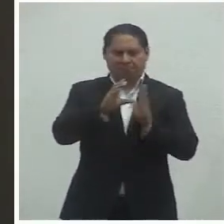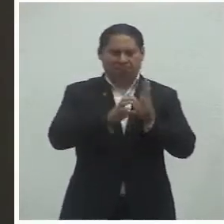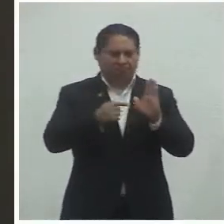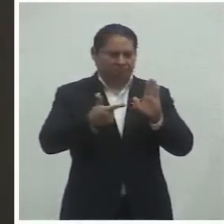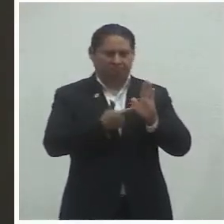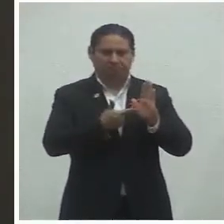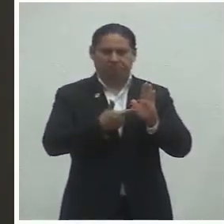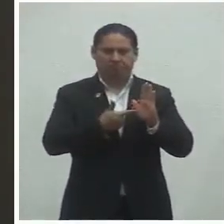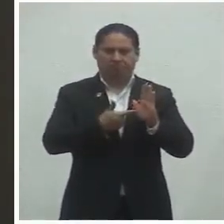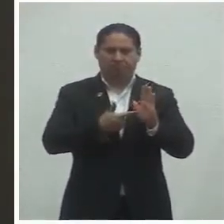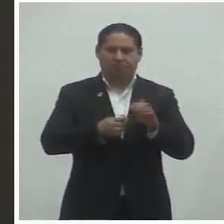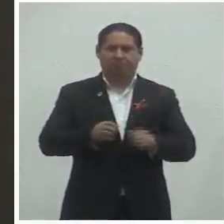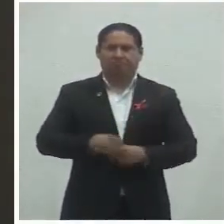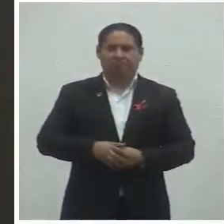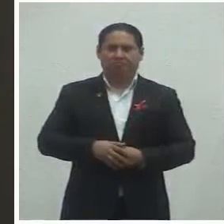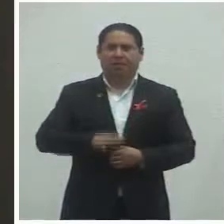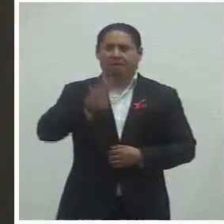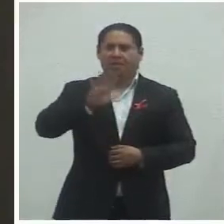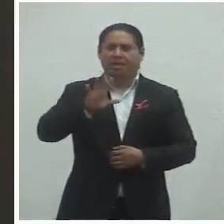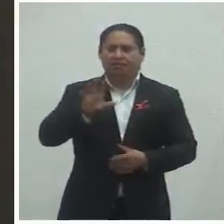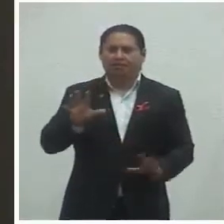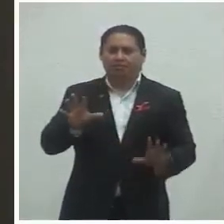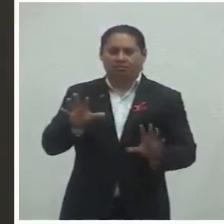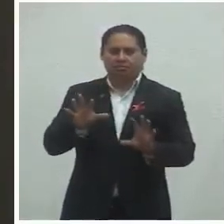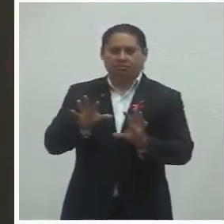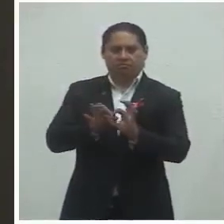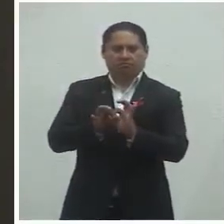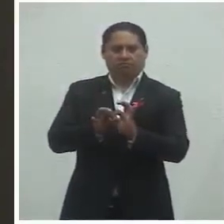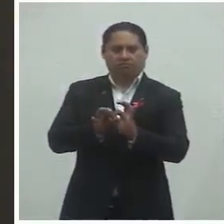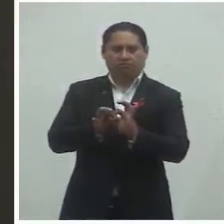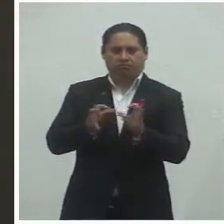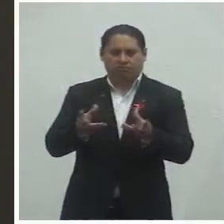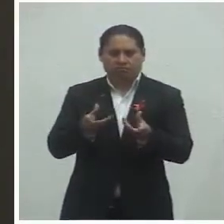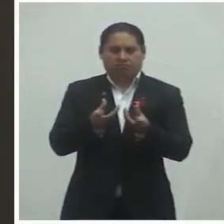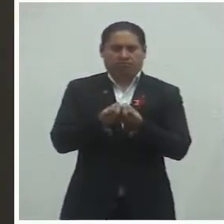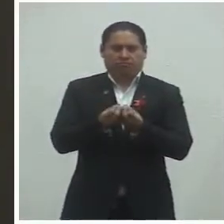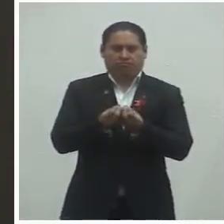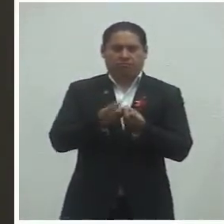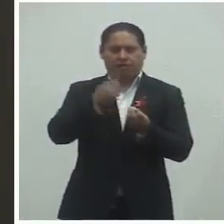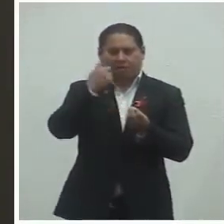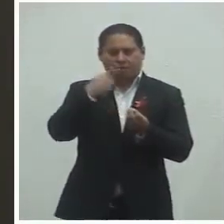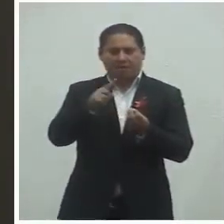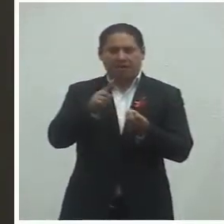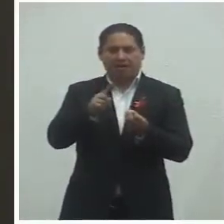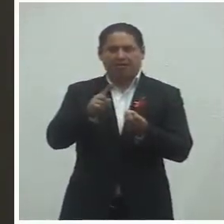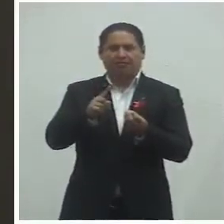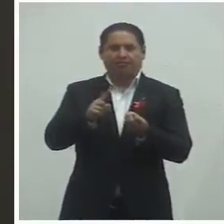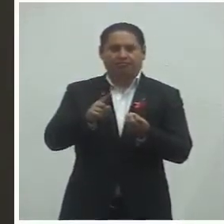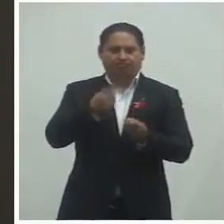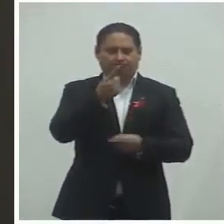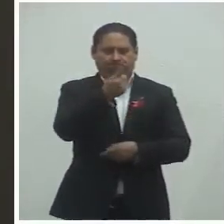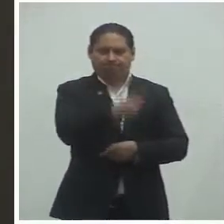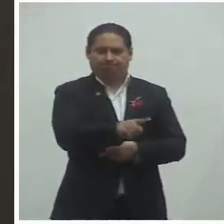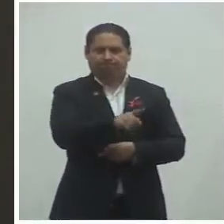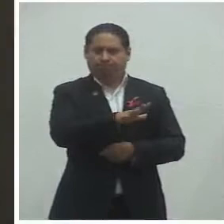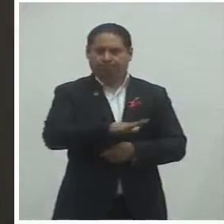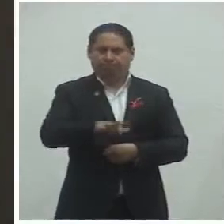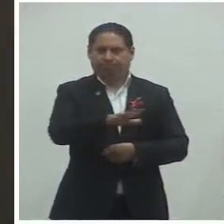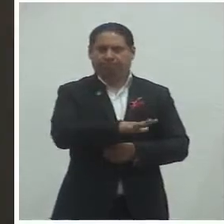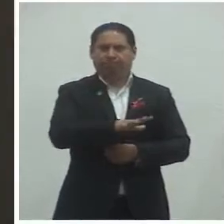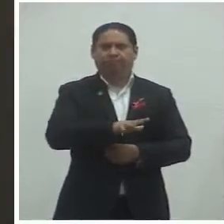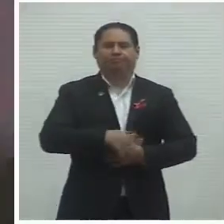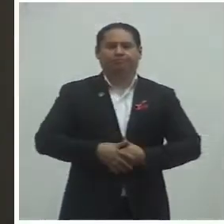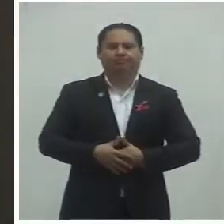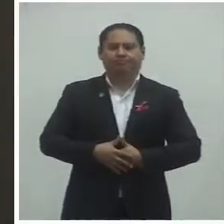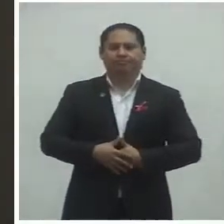sino los agentes complementarios del centralismo y la verticalidad en el mando nacional.